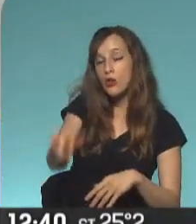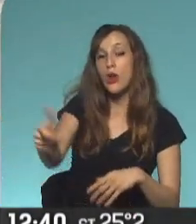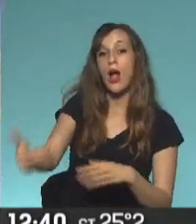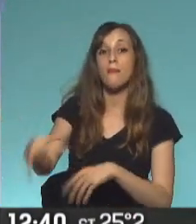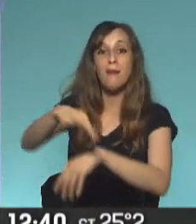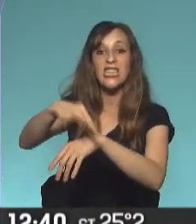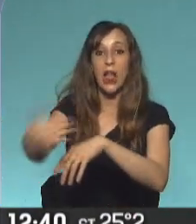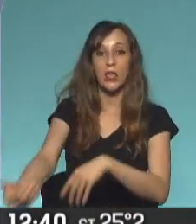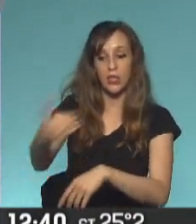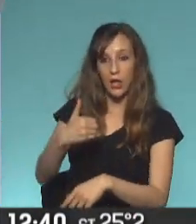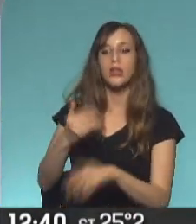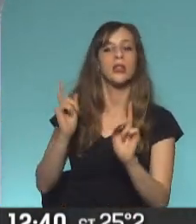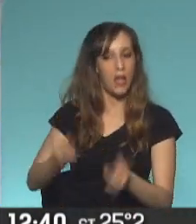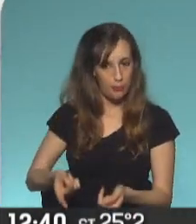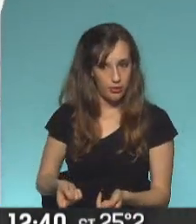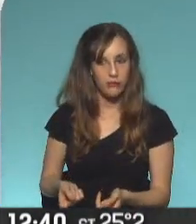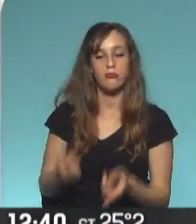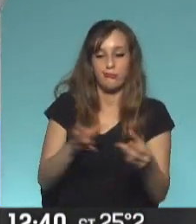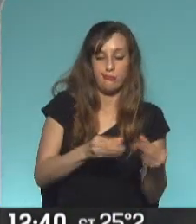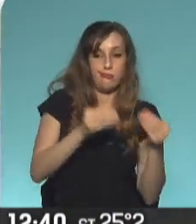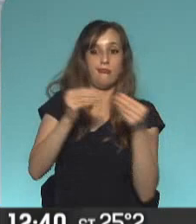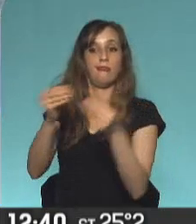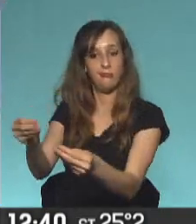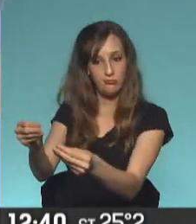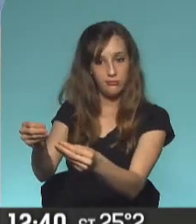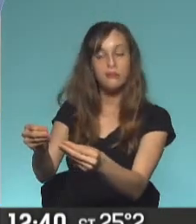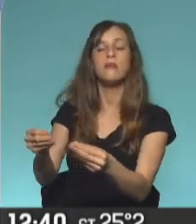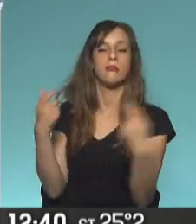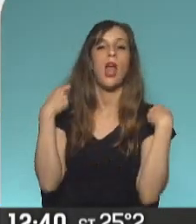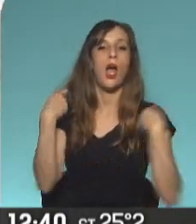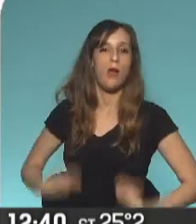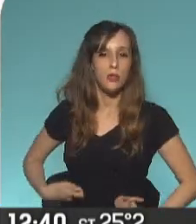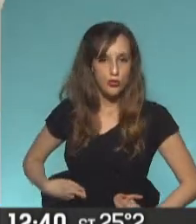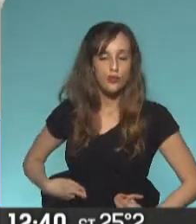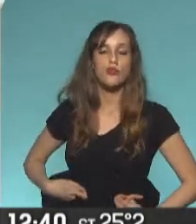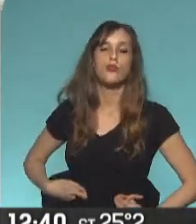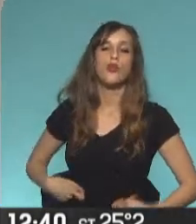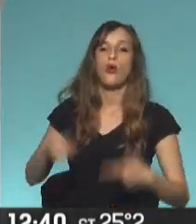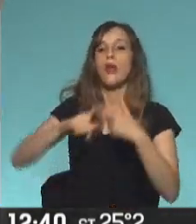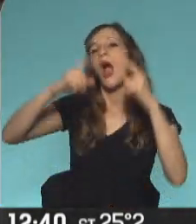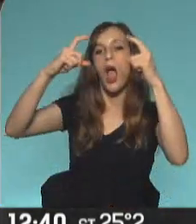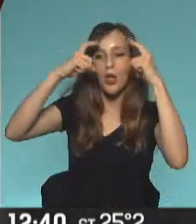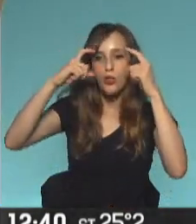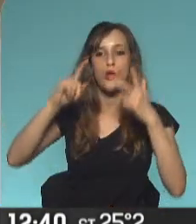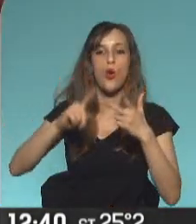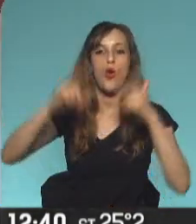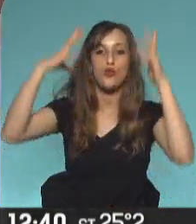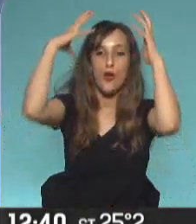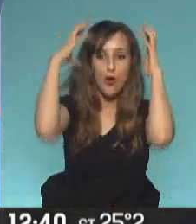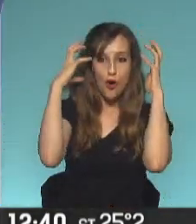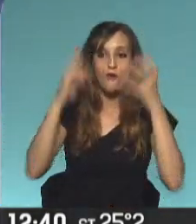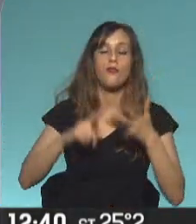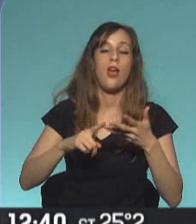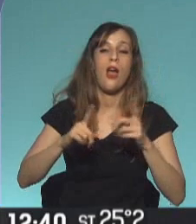también, lo mismo, le dan un kit de seguridad que es un camisolín, los anteojos, la cofia y un